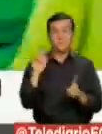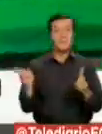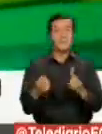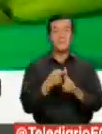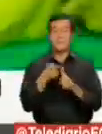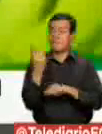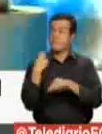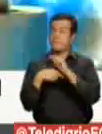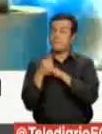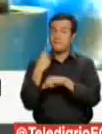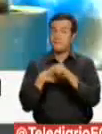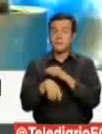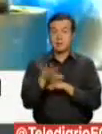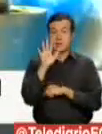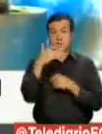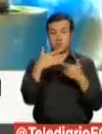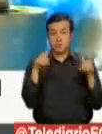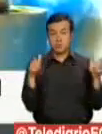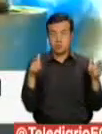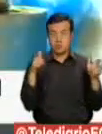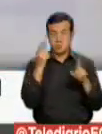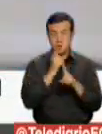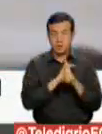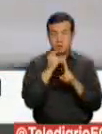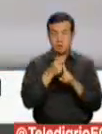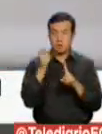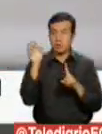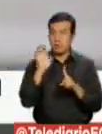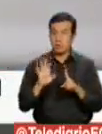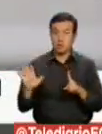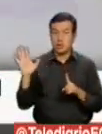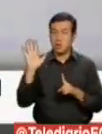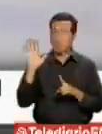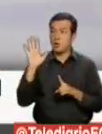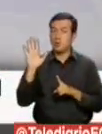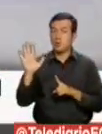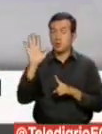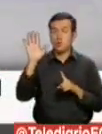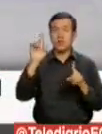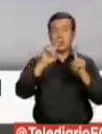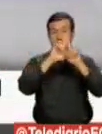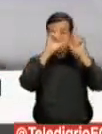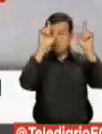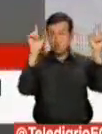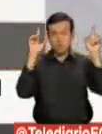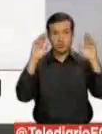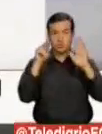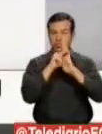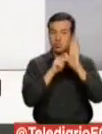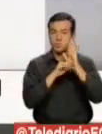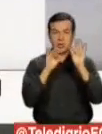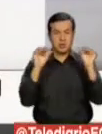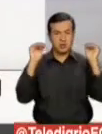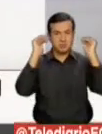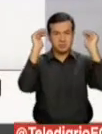primera exportación de 5 contenedores de banano al mercado esloveno. La empresa, reconocida por sus altos estándares de